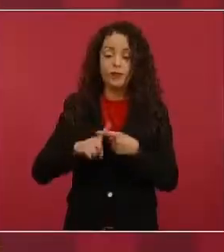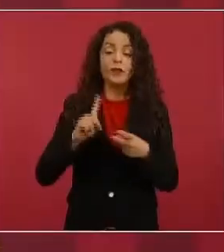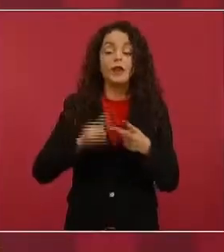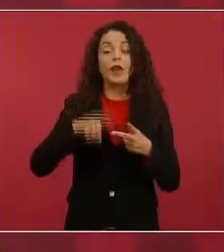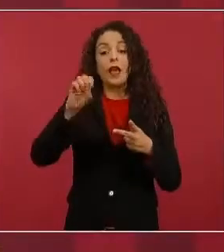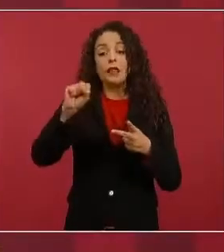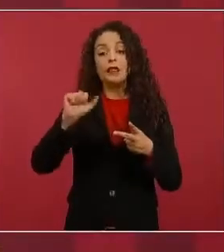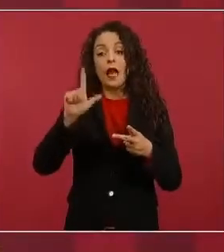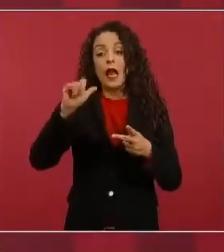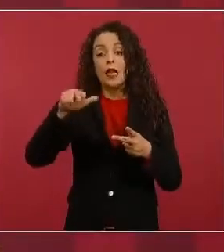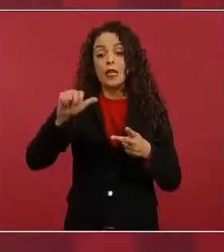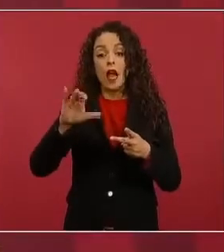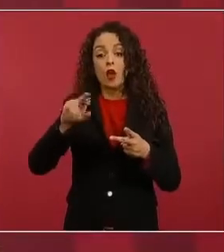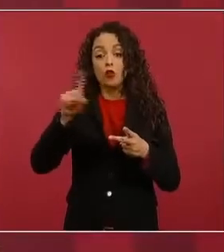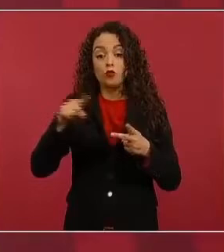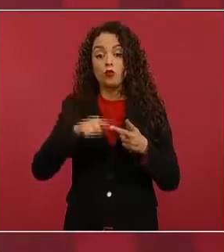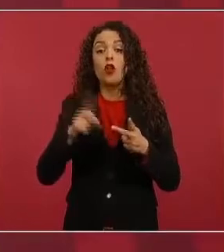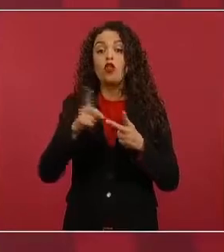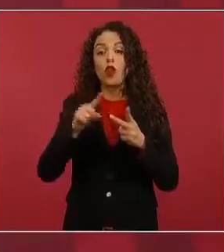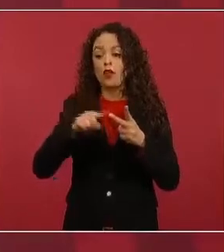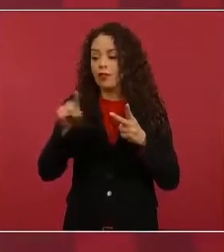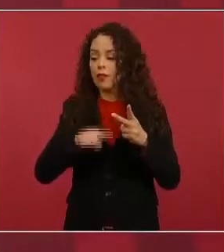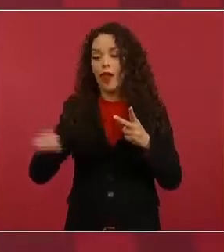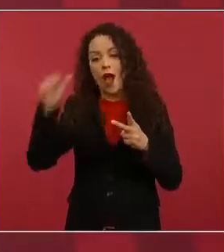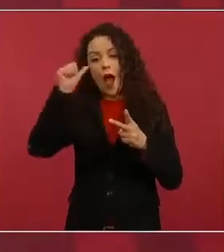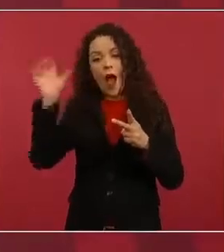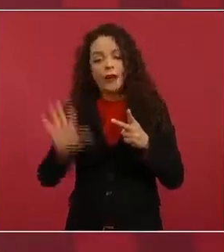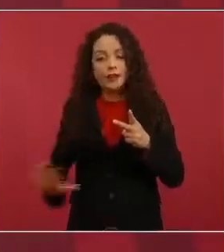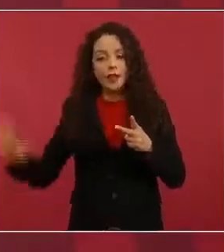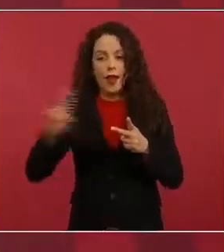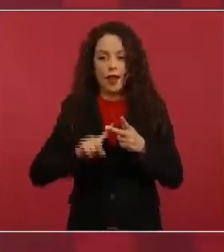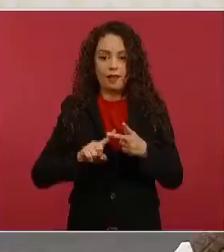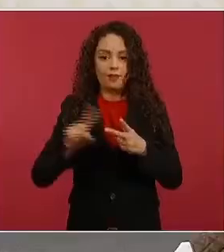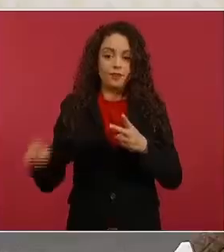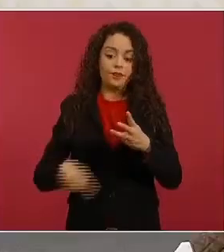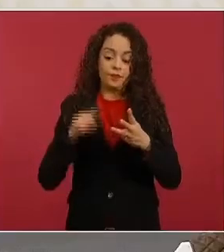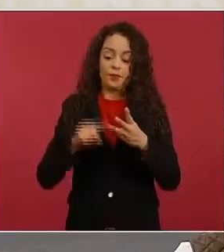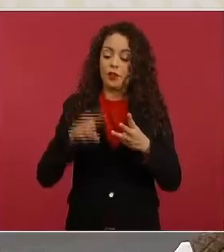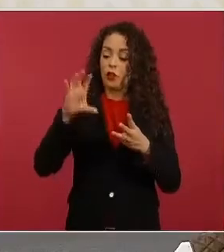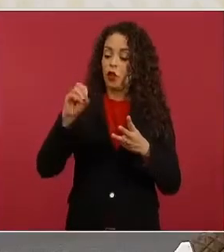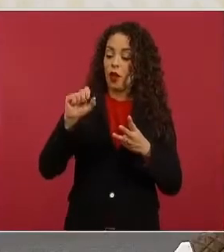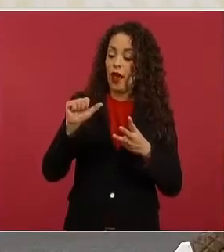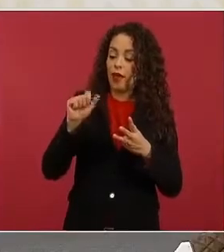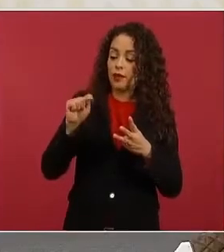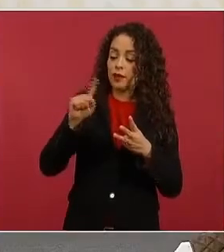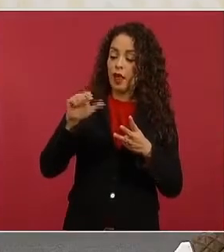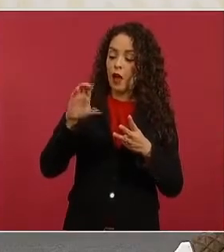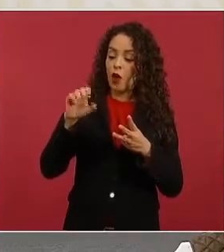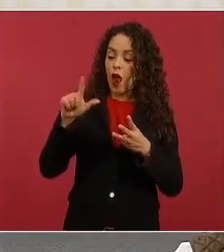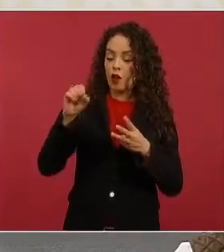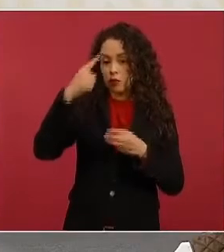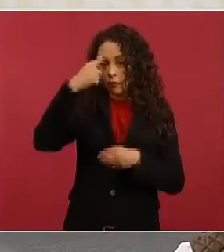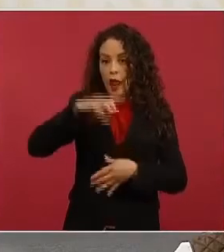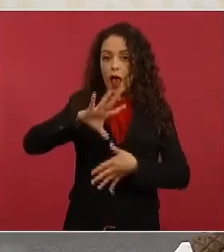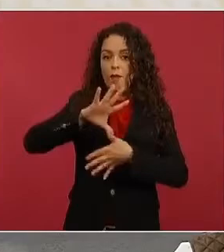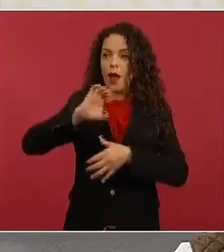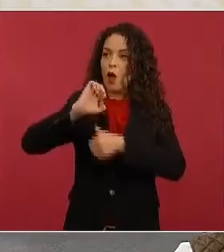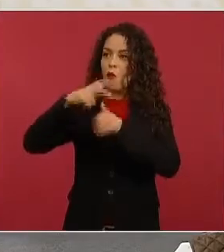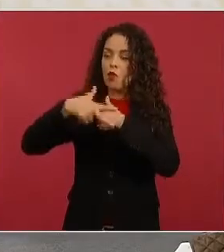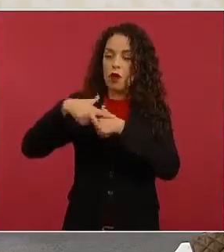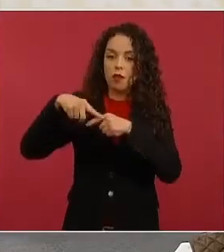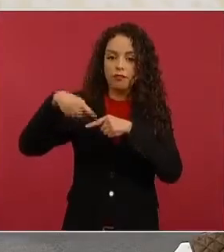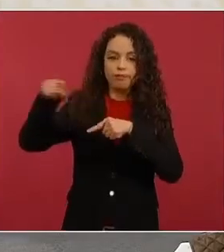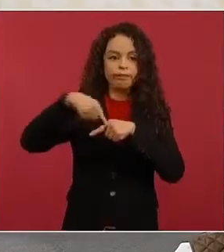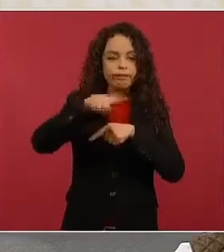todo esto para Asia, y en Coatzacoalcos para América y Europa. Ahora que está el conflicto